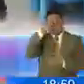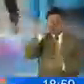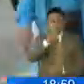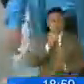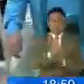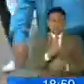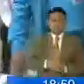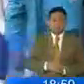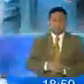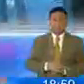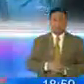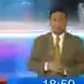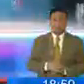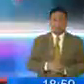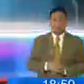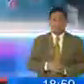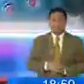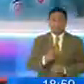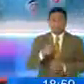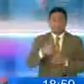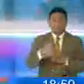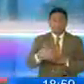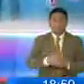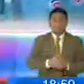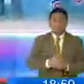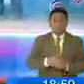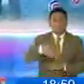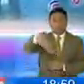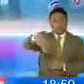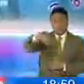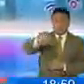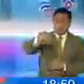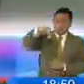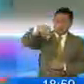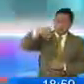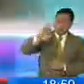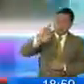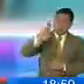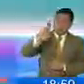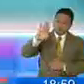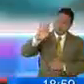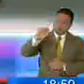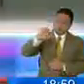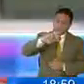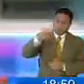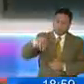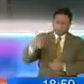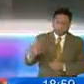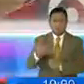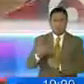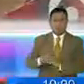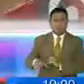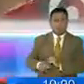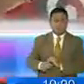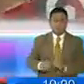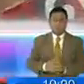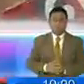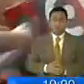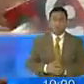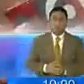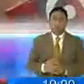Luego de unos minutos llegó también César Montúfar, candidato por el movimiento Concertación, quien presentó una denuncia penal con licencia. En este